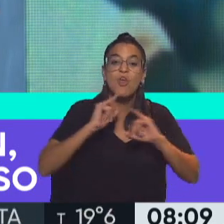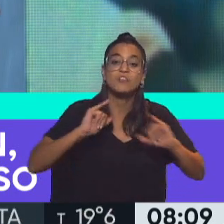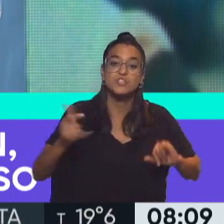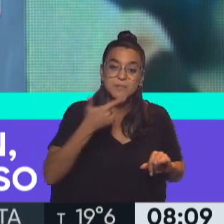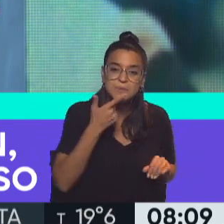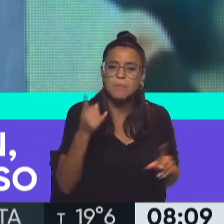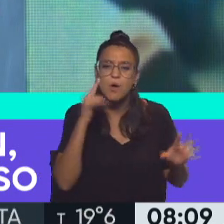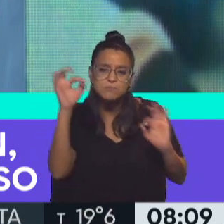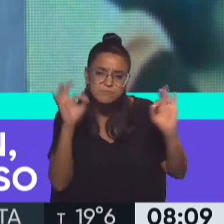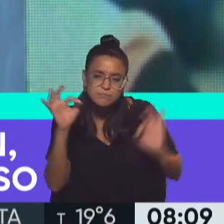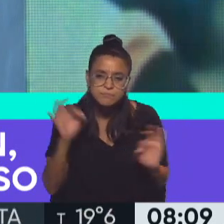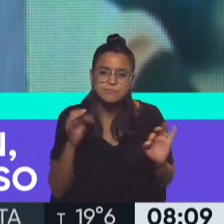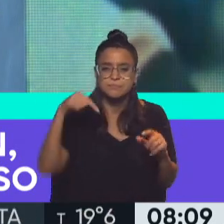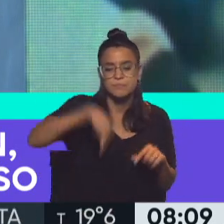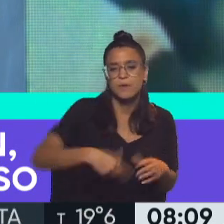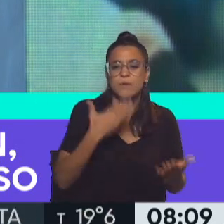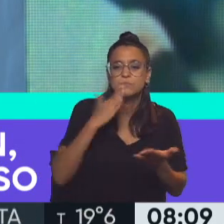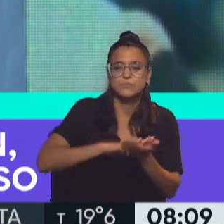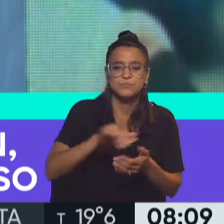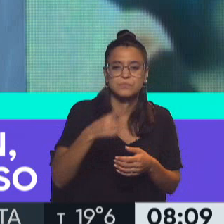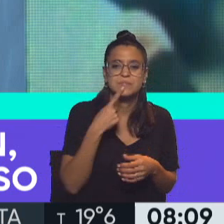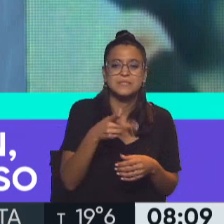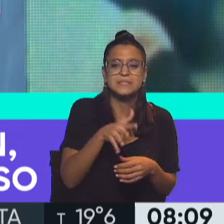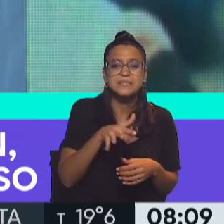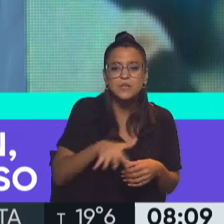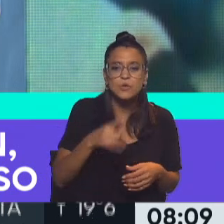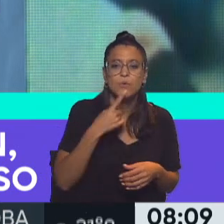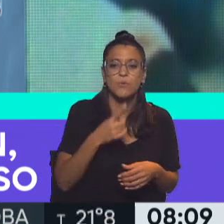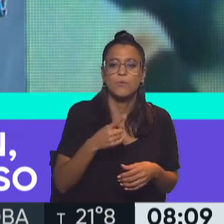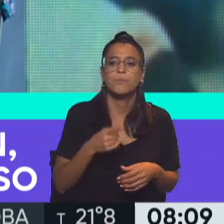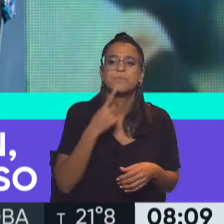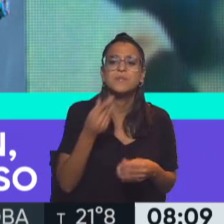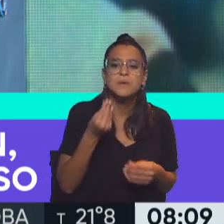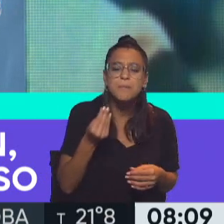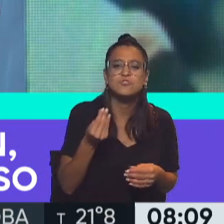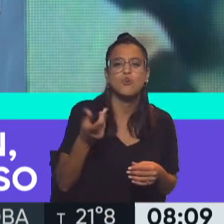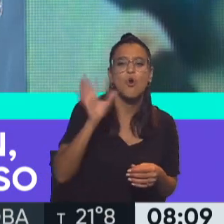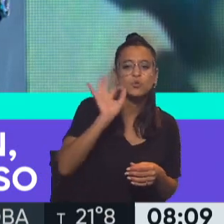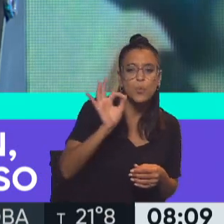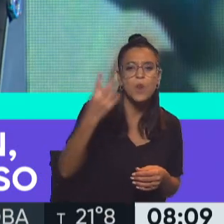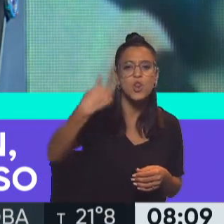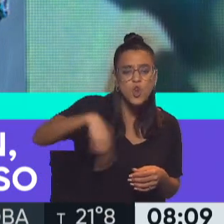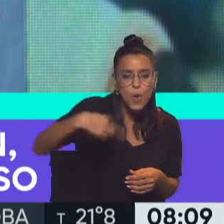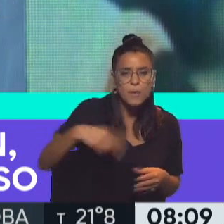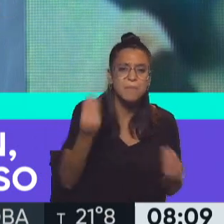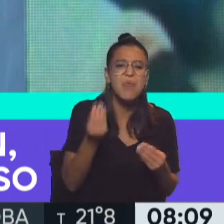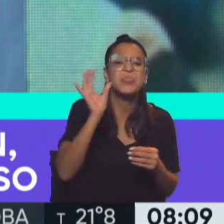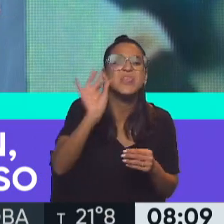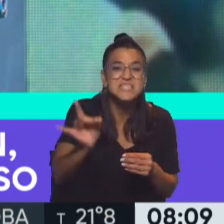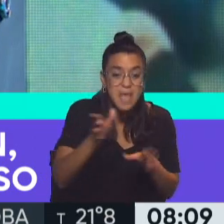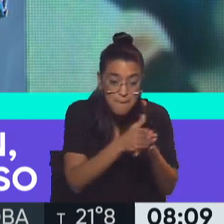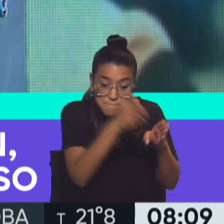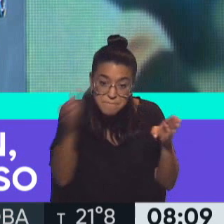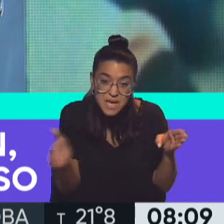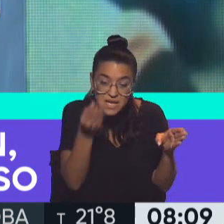y especulando un poco, ahora voy a hablar de los sectores, pero especulando un poco qué pasó en octubre, noviembre y qué está transcurriendo en el mes de diciembre,